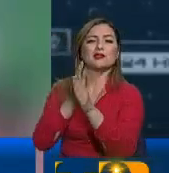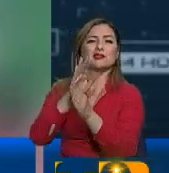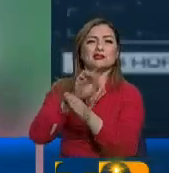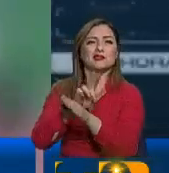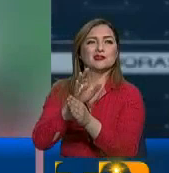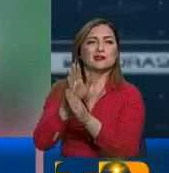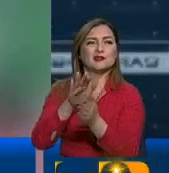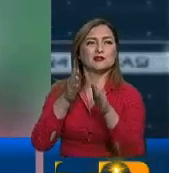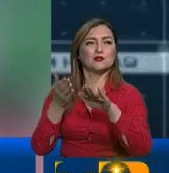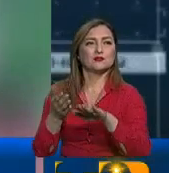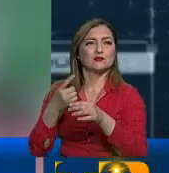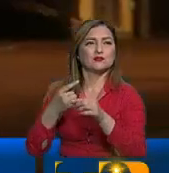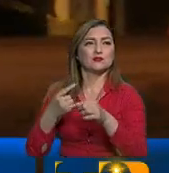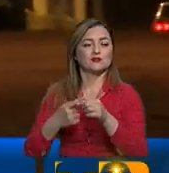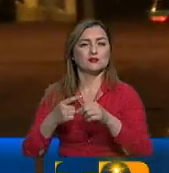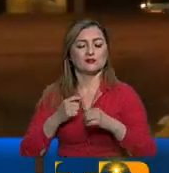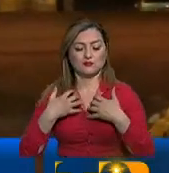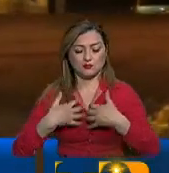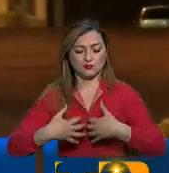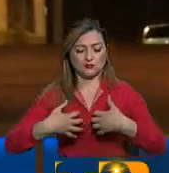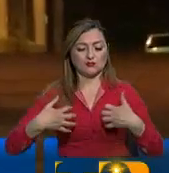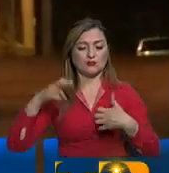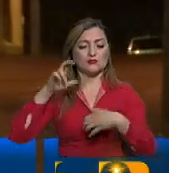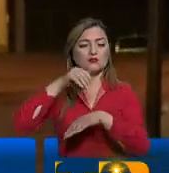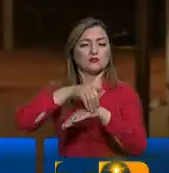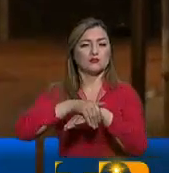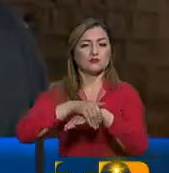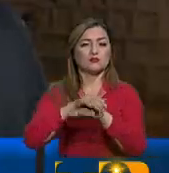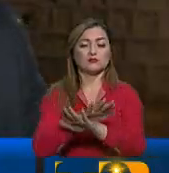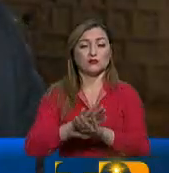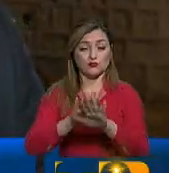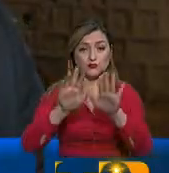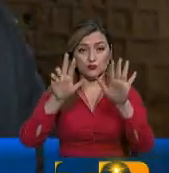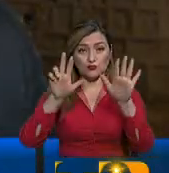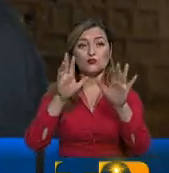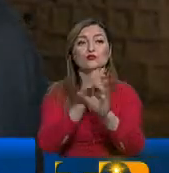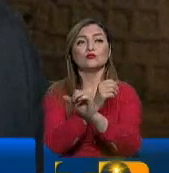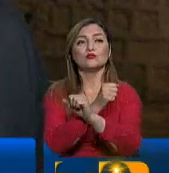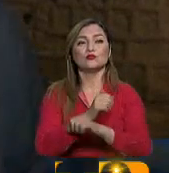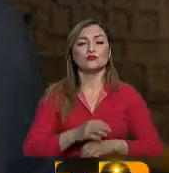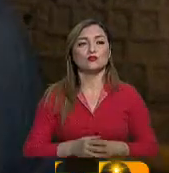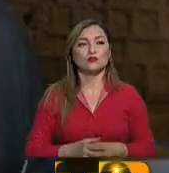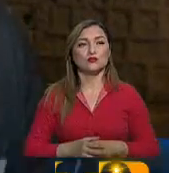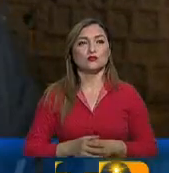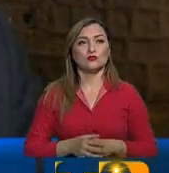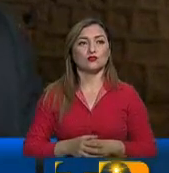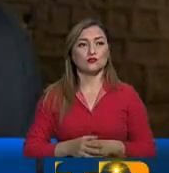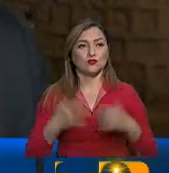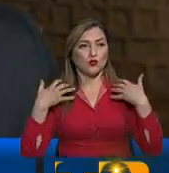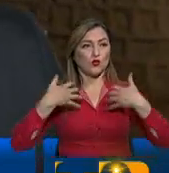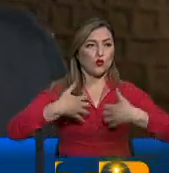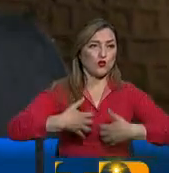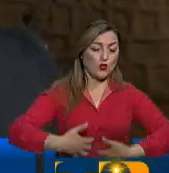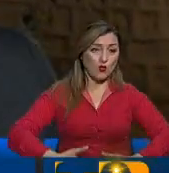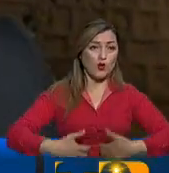la autopsia empezó pasadas las tres de la tarde y culminó cerca de las ocho de la noche que el día de hoy se revise absolutamente cada parte del cuerpo de